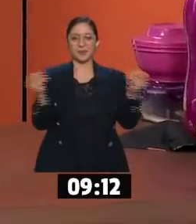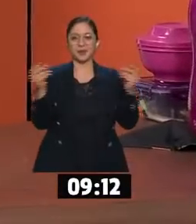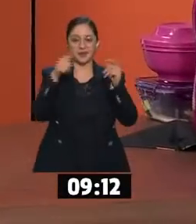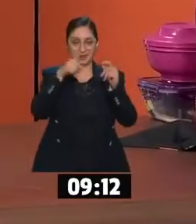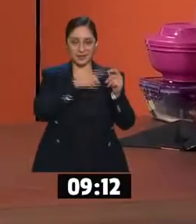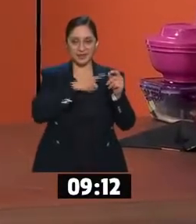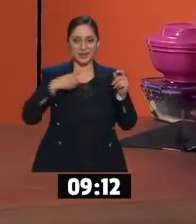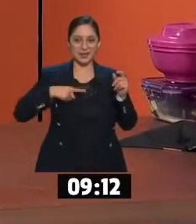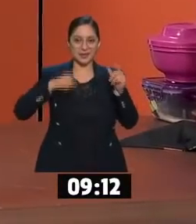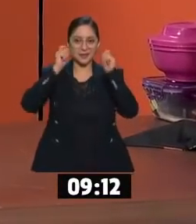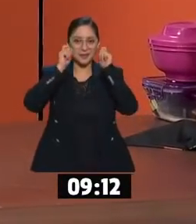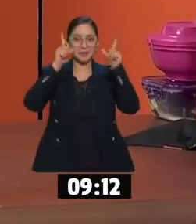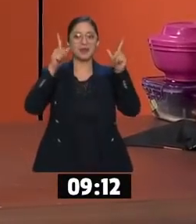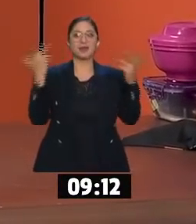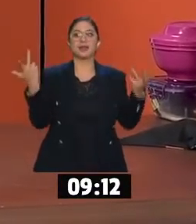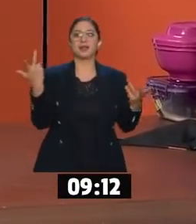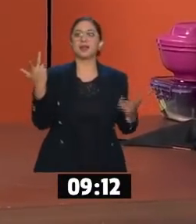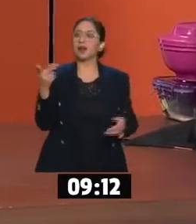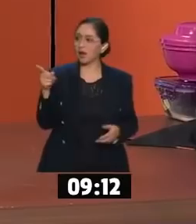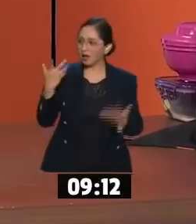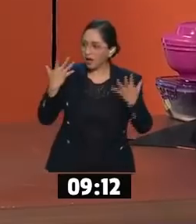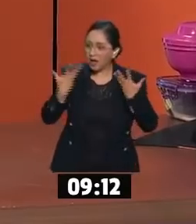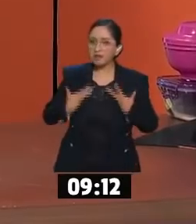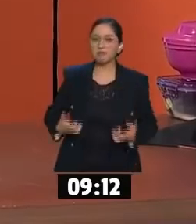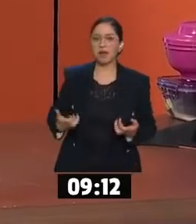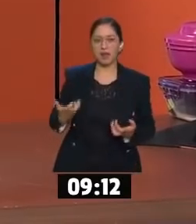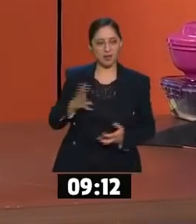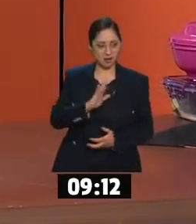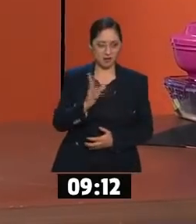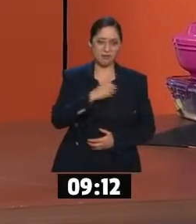¡Despiértese! oiga, nomás me espanta, no déjeme friegue. dar nada más,